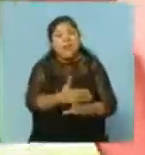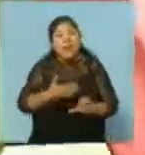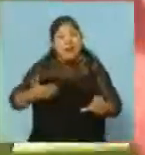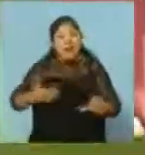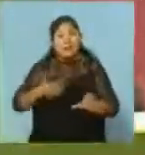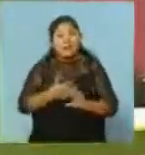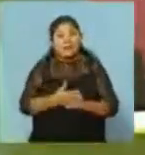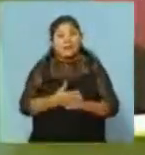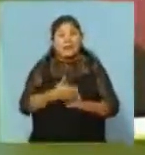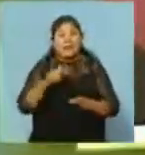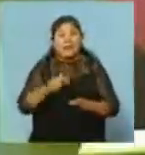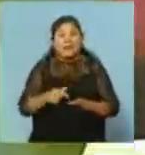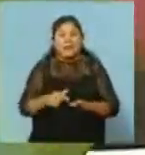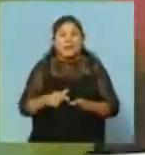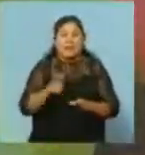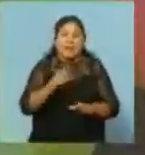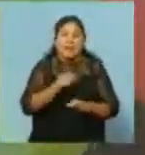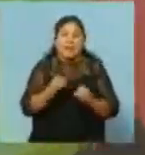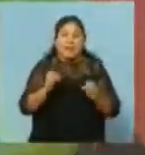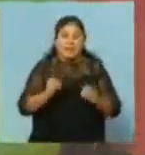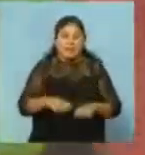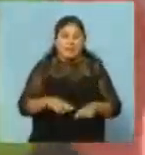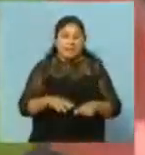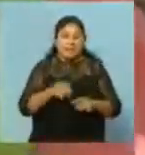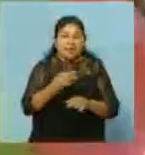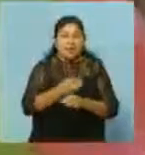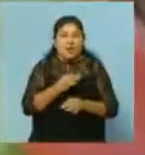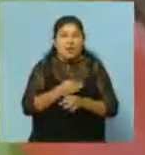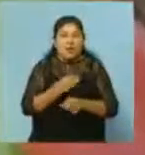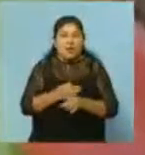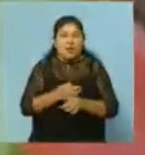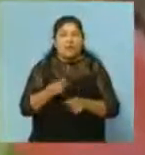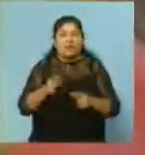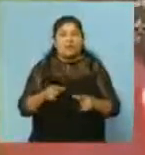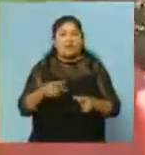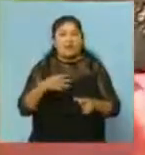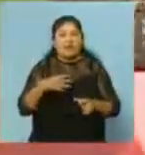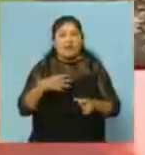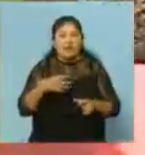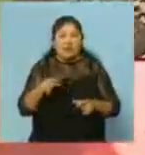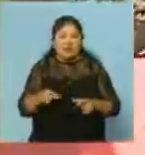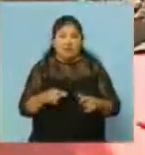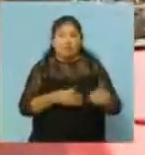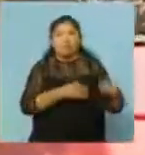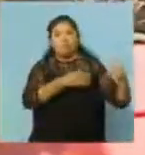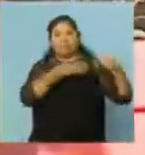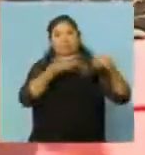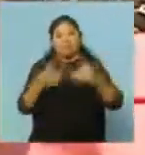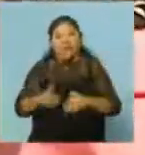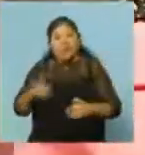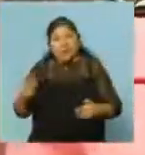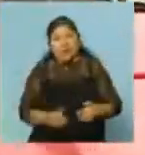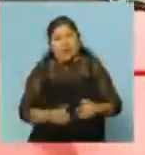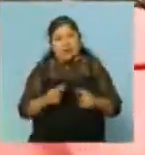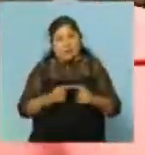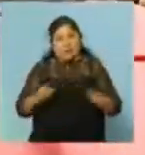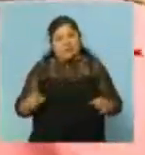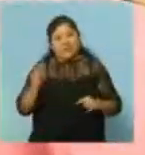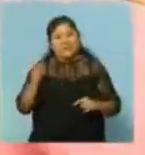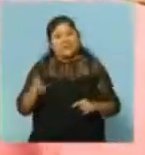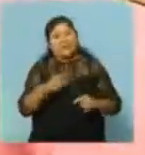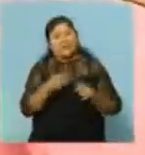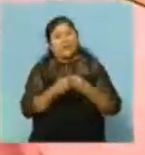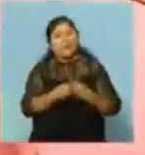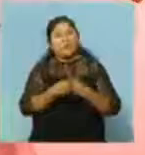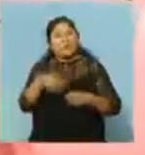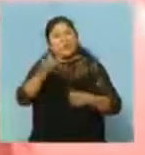O sea que esto se retrasó. En este año sí. Bueno, entonces Omar, ahí está la explicación de por qué había reclamos tanto de